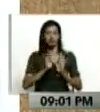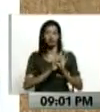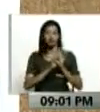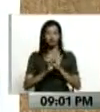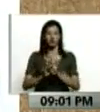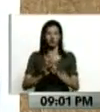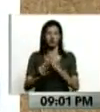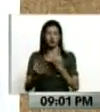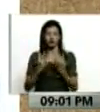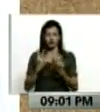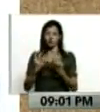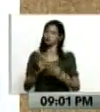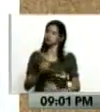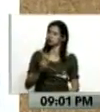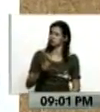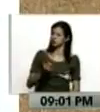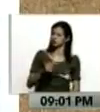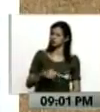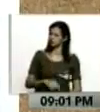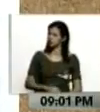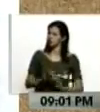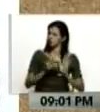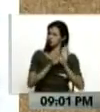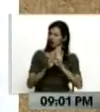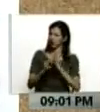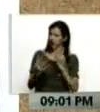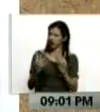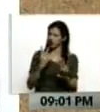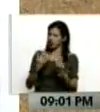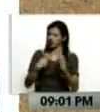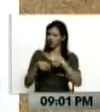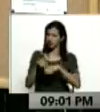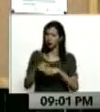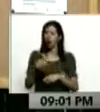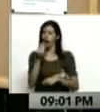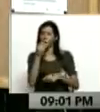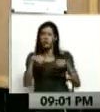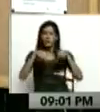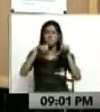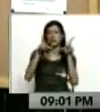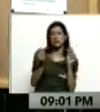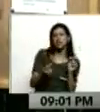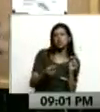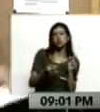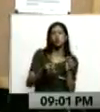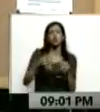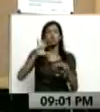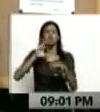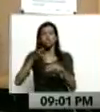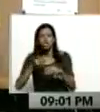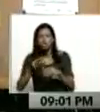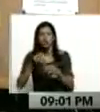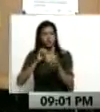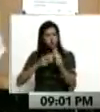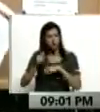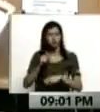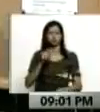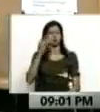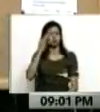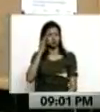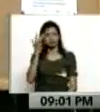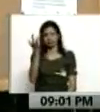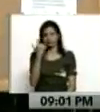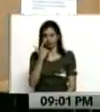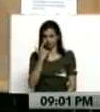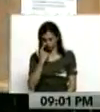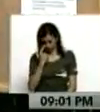sobre zor es una feria Rocío ponte a creer que es una serie una feria y ahí vendimos pastelito y vendimos ponte a